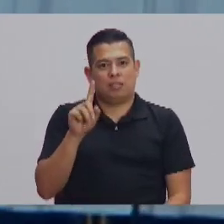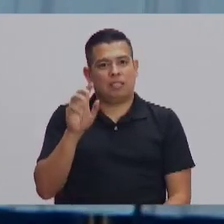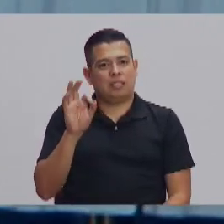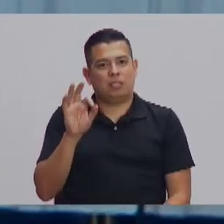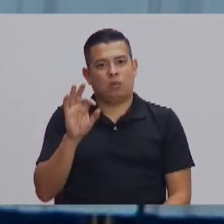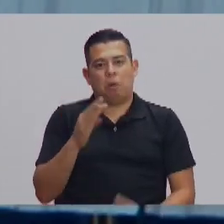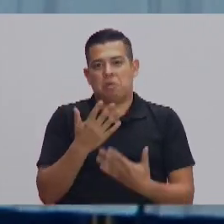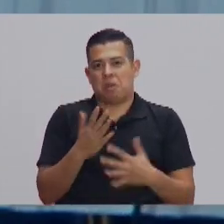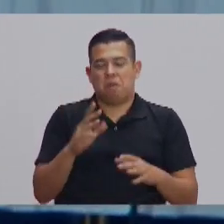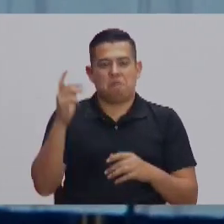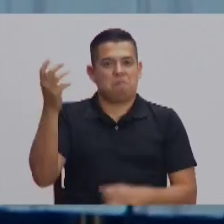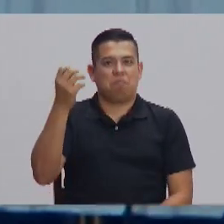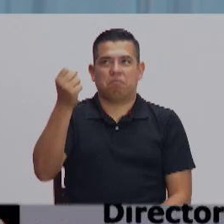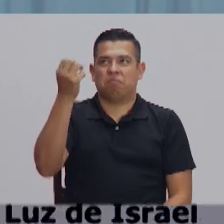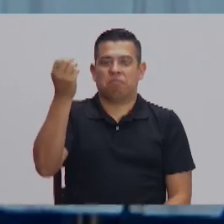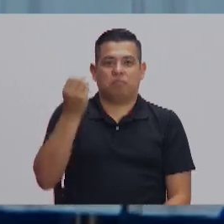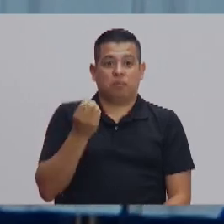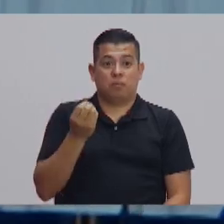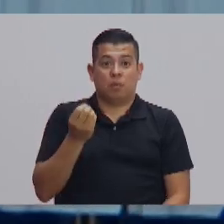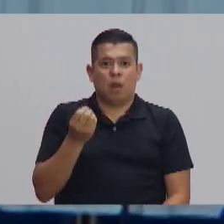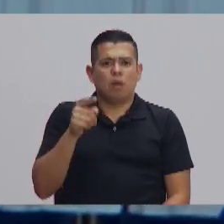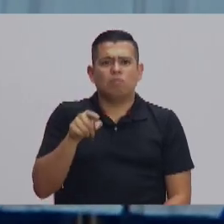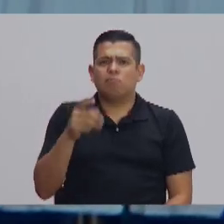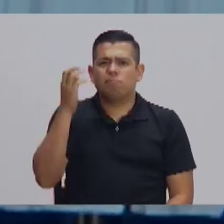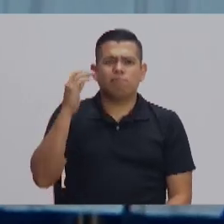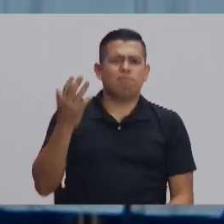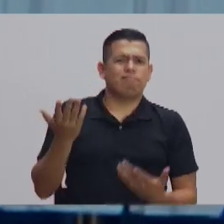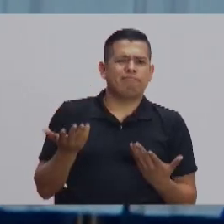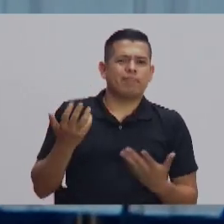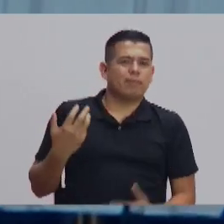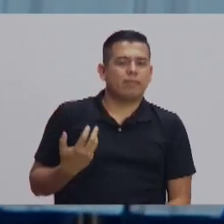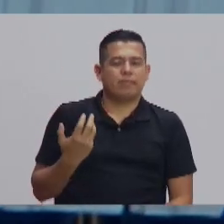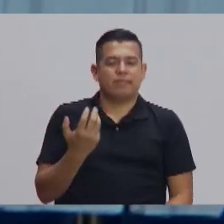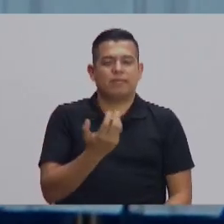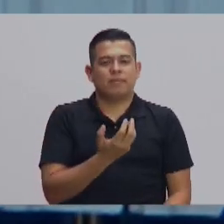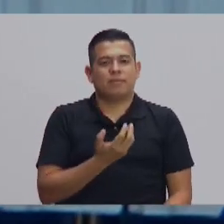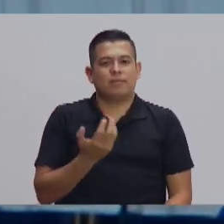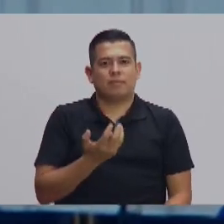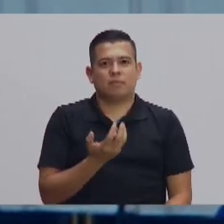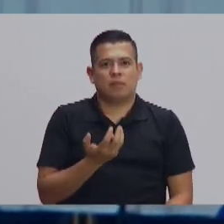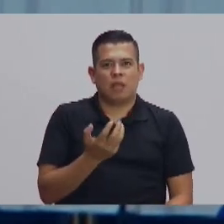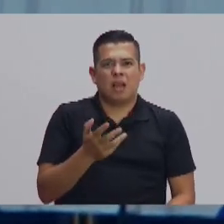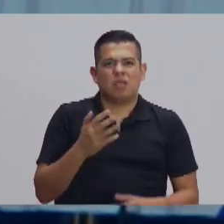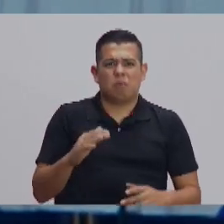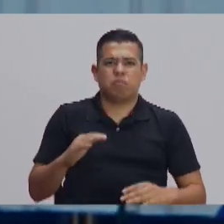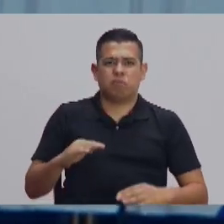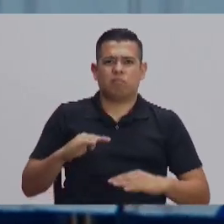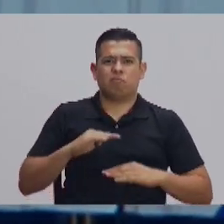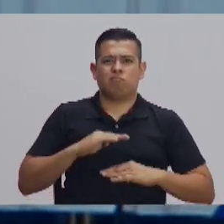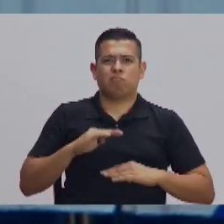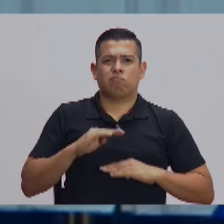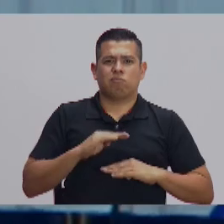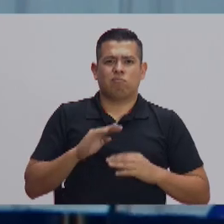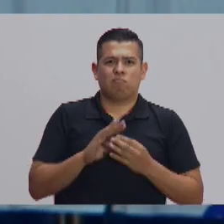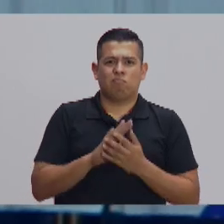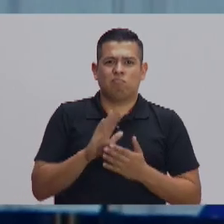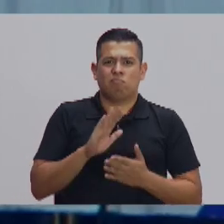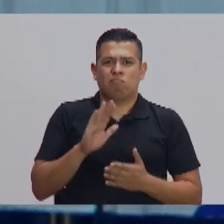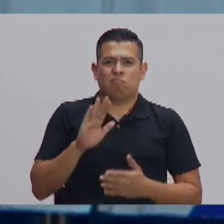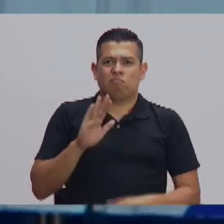victoria me en hermanos lo preocupante es que muchos de nosotros nos hemos estancado espiritualmente